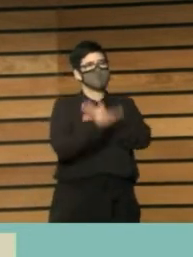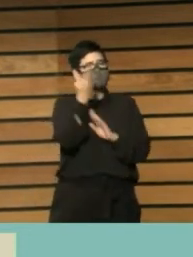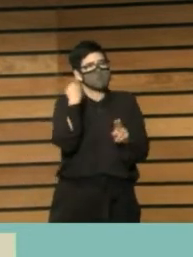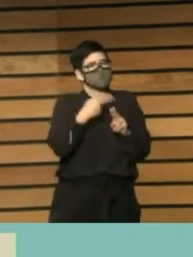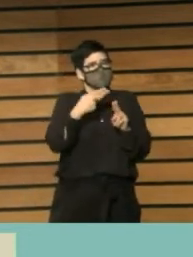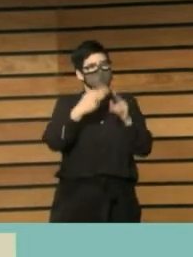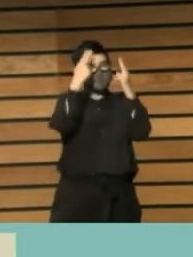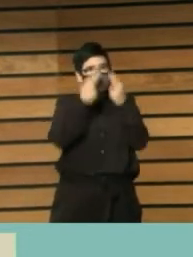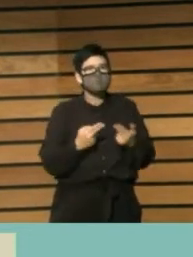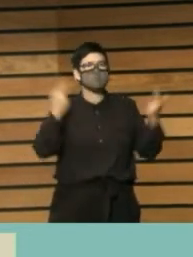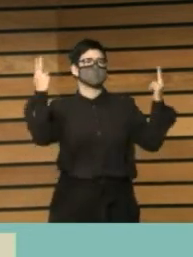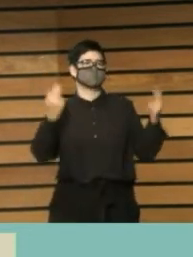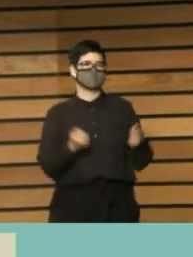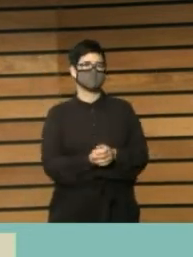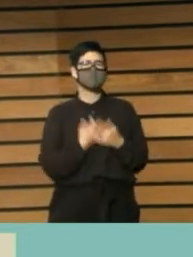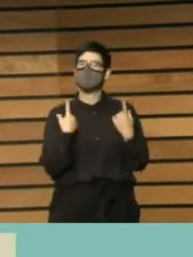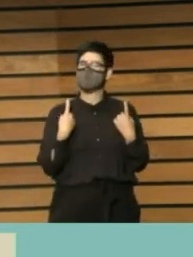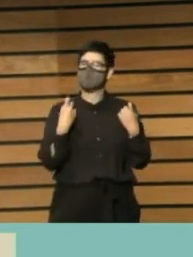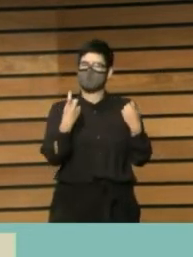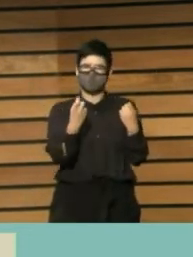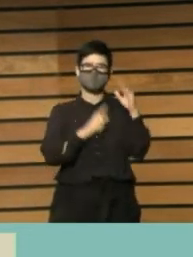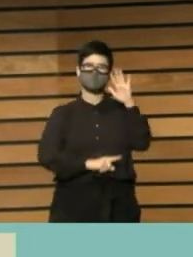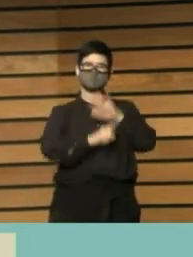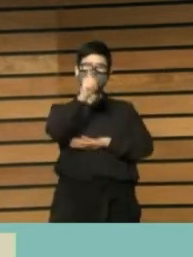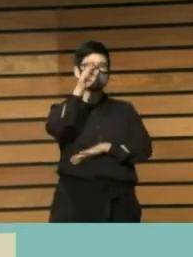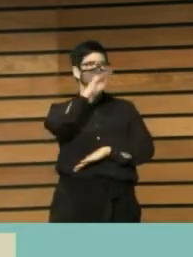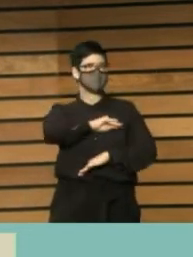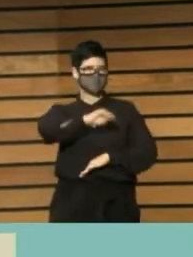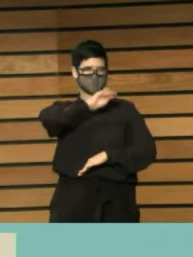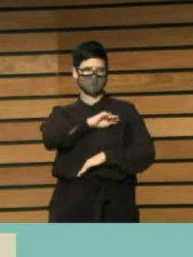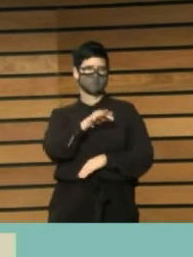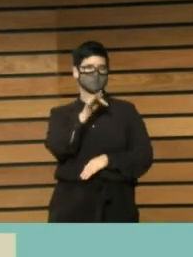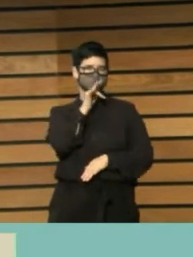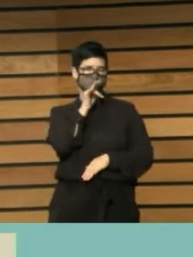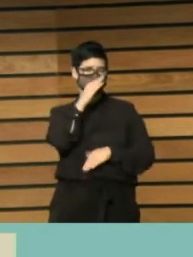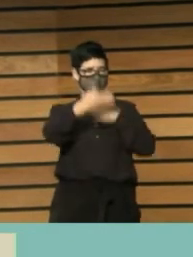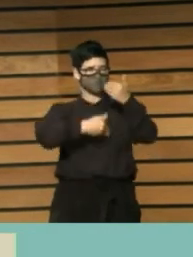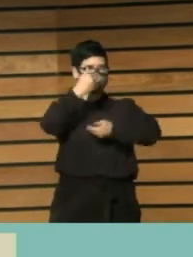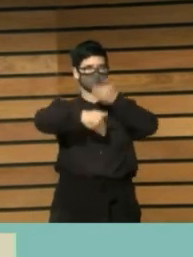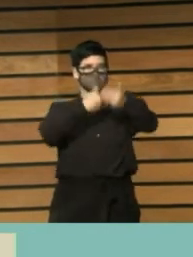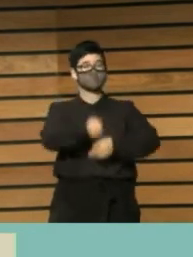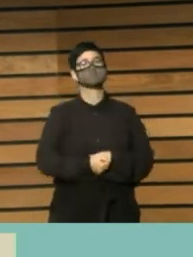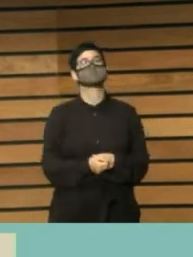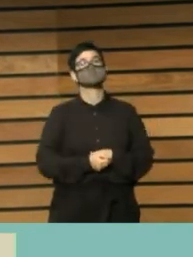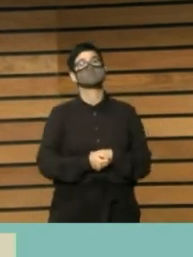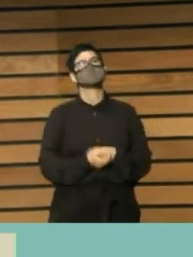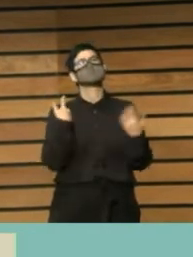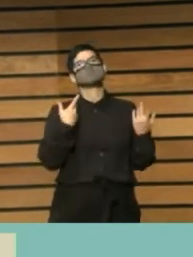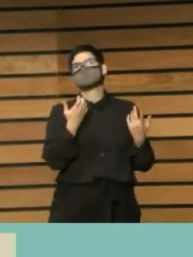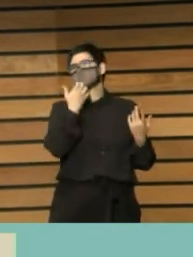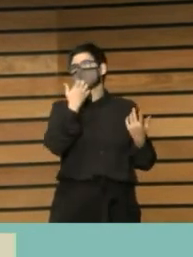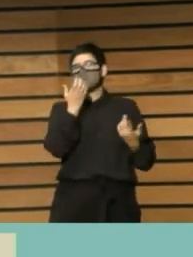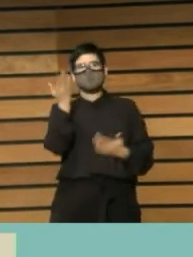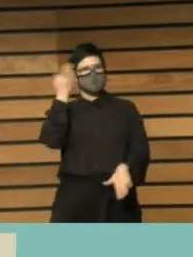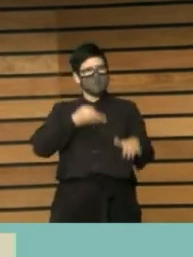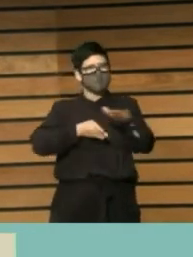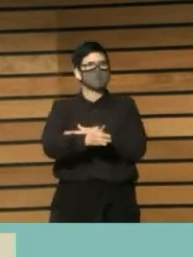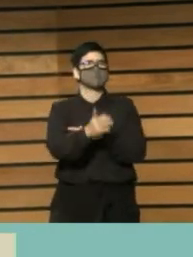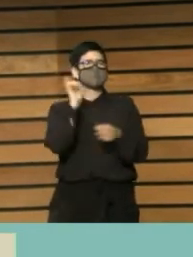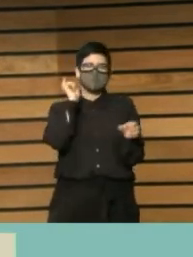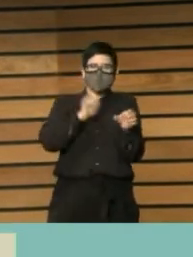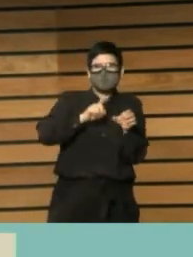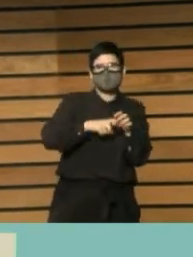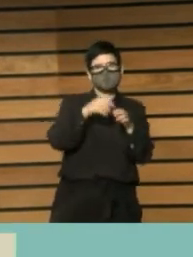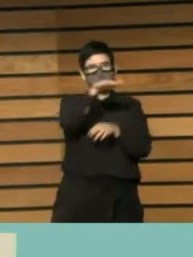falta mucho. En cuestiones clave, ella dice primero que las dificultades de varios grupos por acceder a participar en los espacios